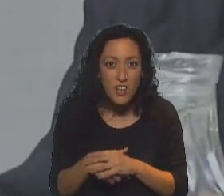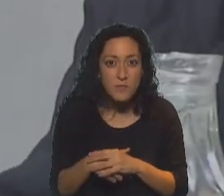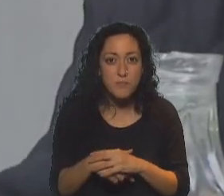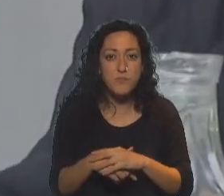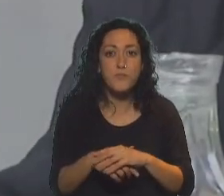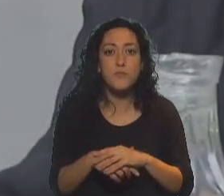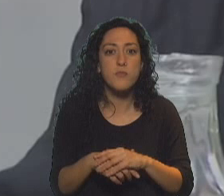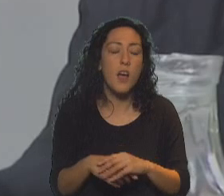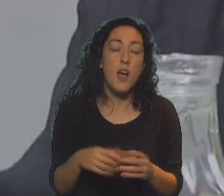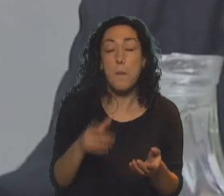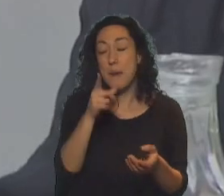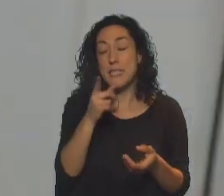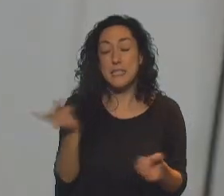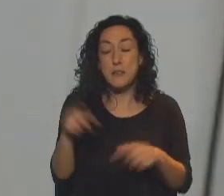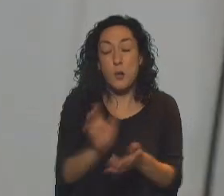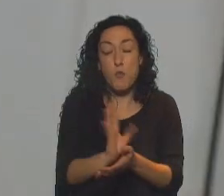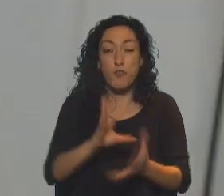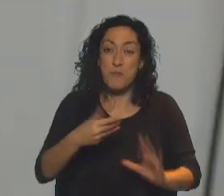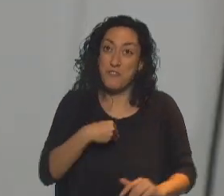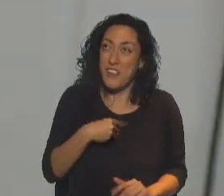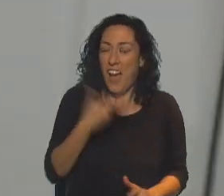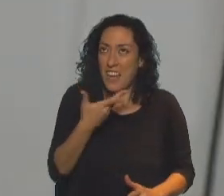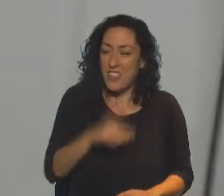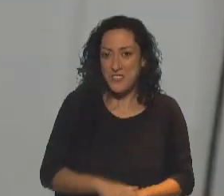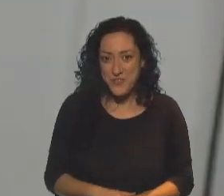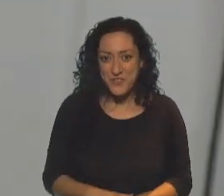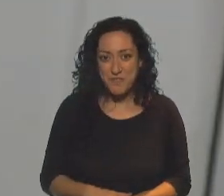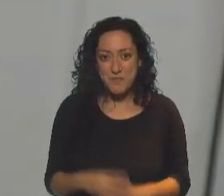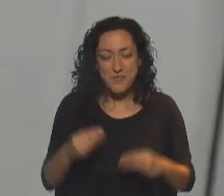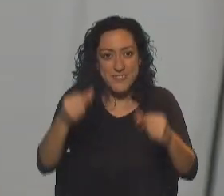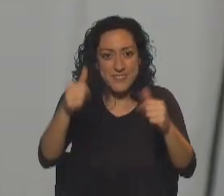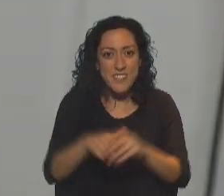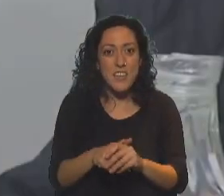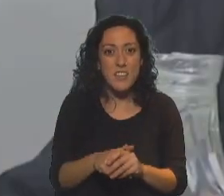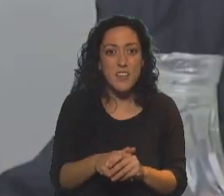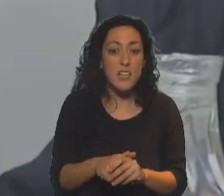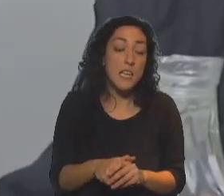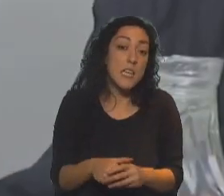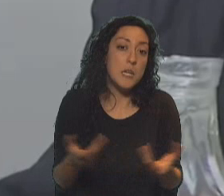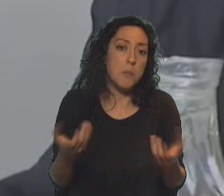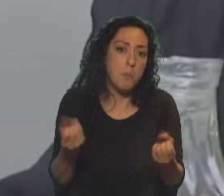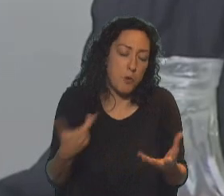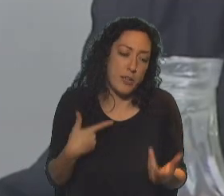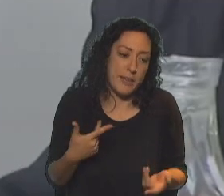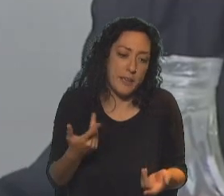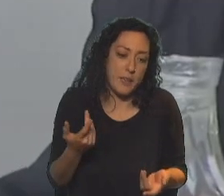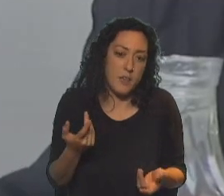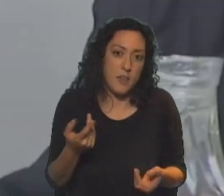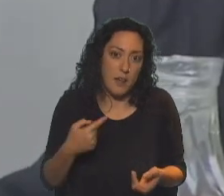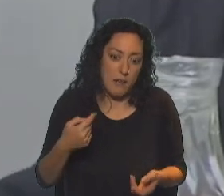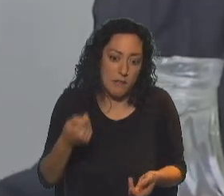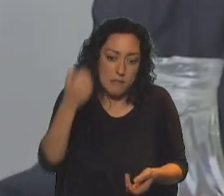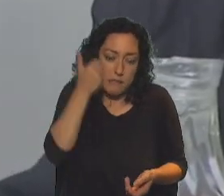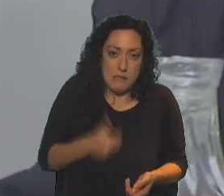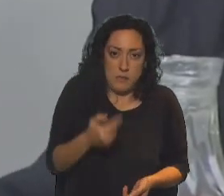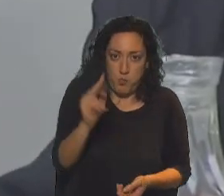Sí, convengamos que razones para hacerlo me asisten razones para hacerlo. Y por